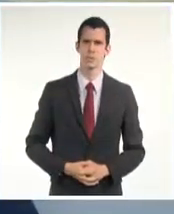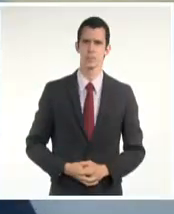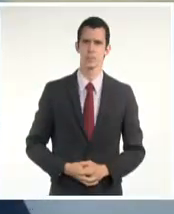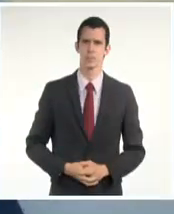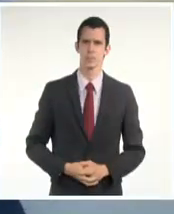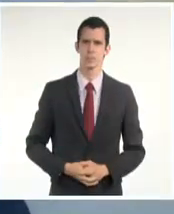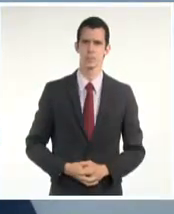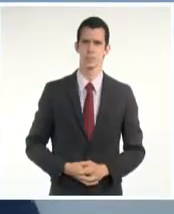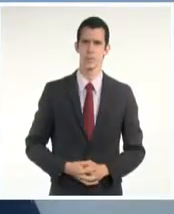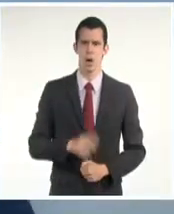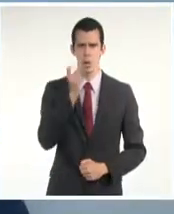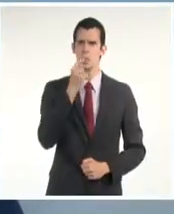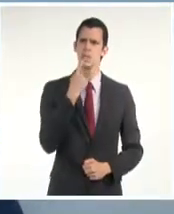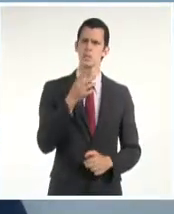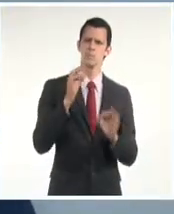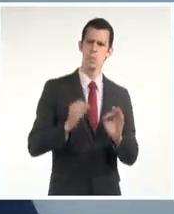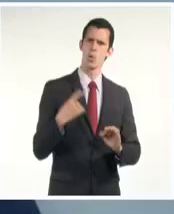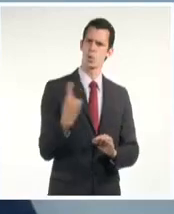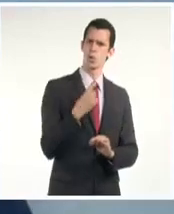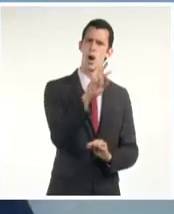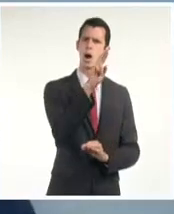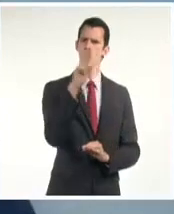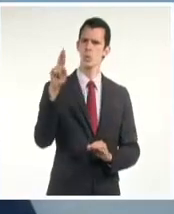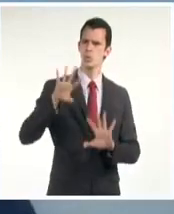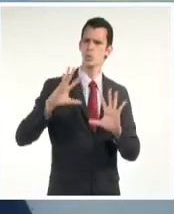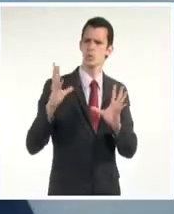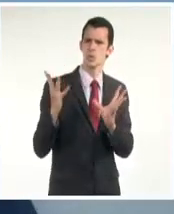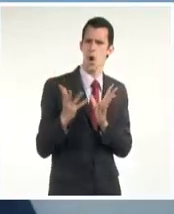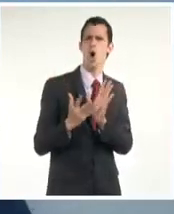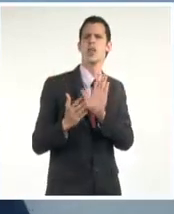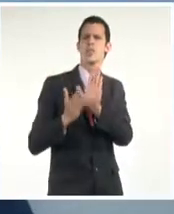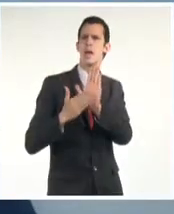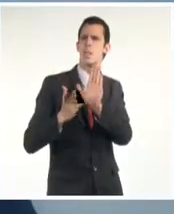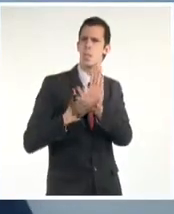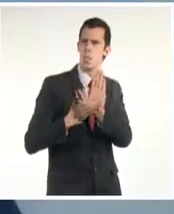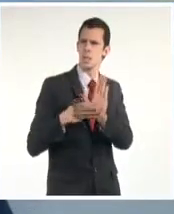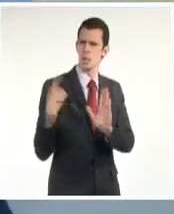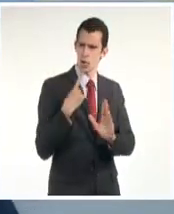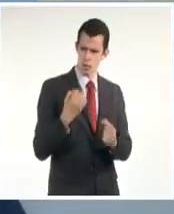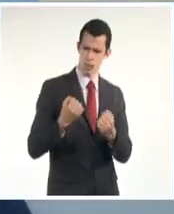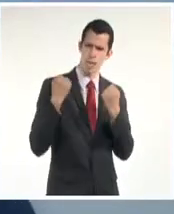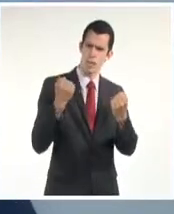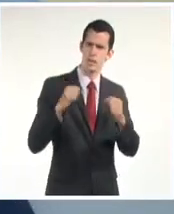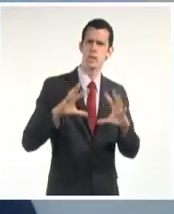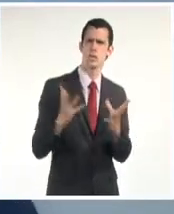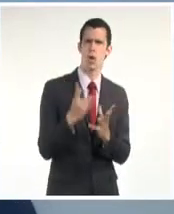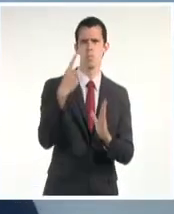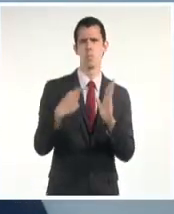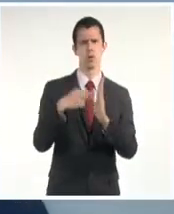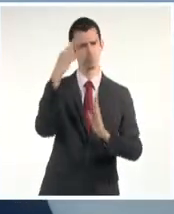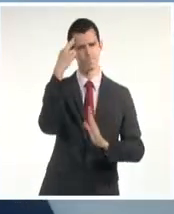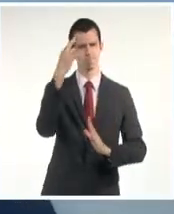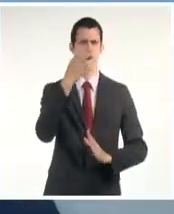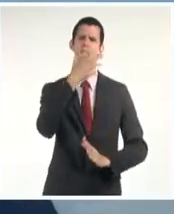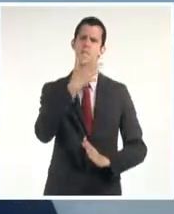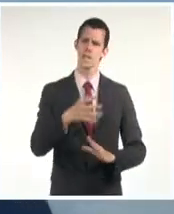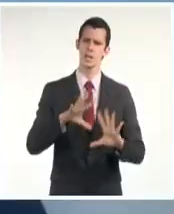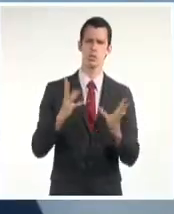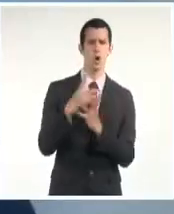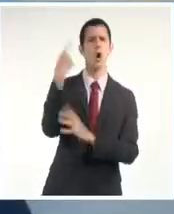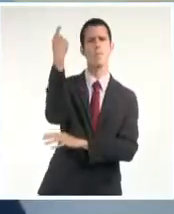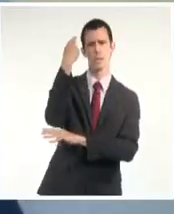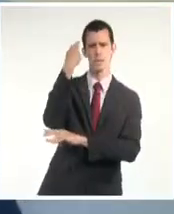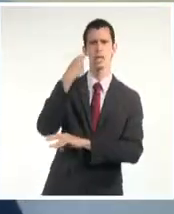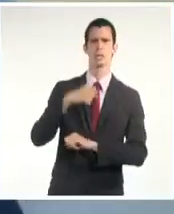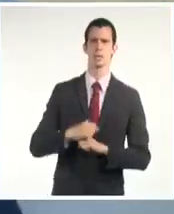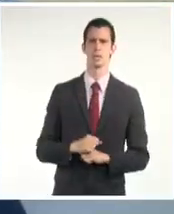reafirmación revolucionaria, como siempre. Nos tiene acostumbrado y formado nuestro comandante jefe. Nuestro comandante jefe